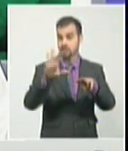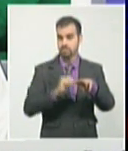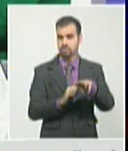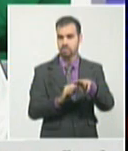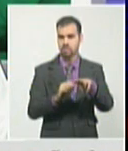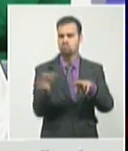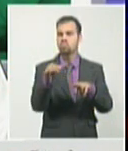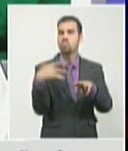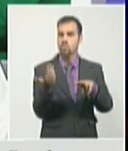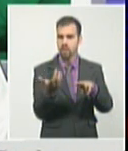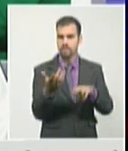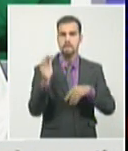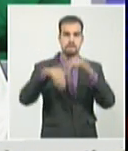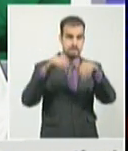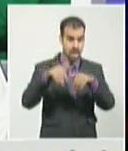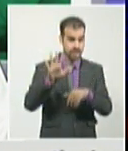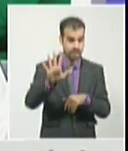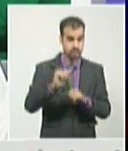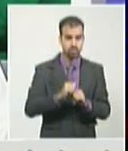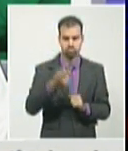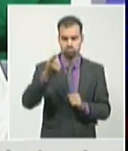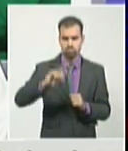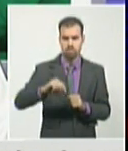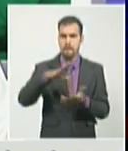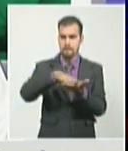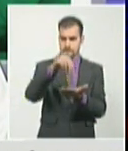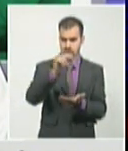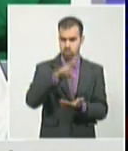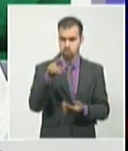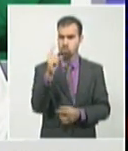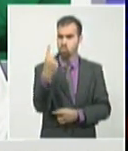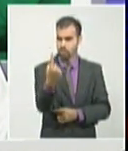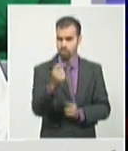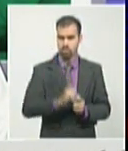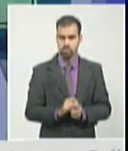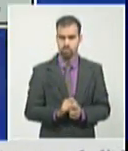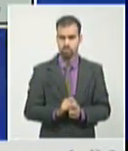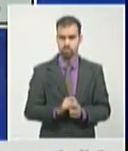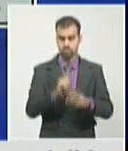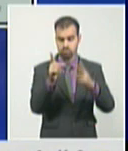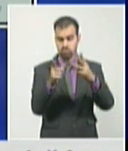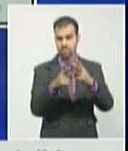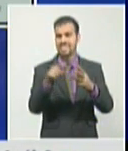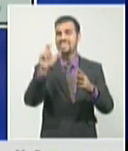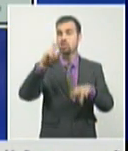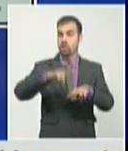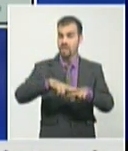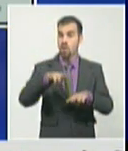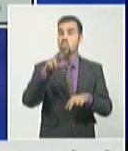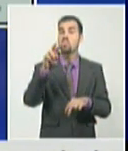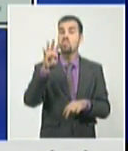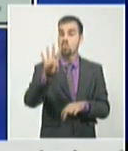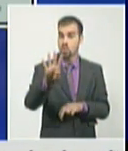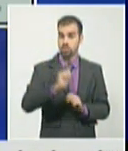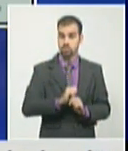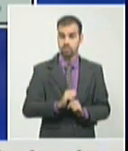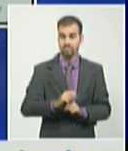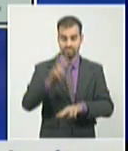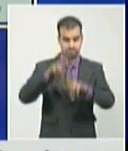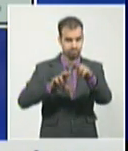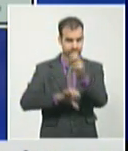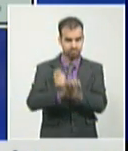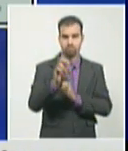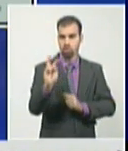playas 5 plaza de la revolución 1 centro habana 4 habana del este 2